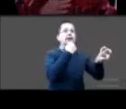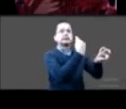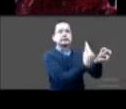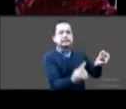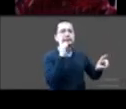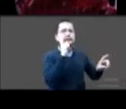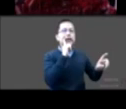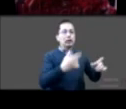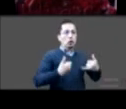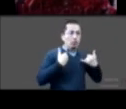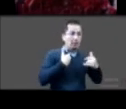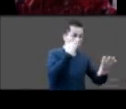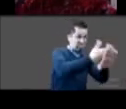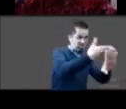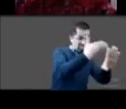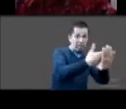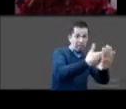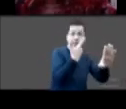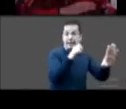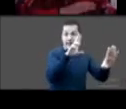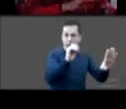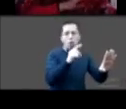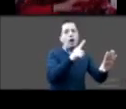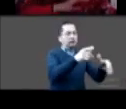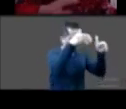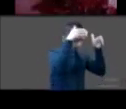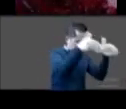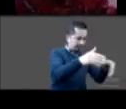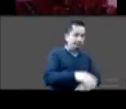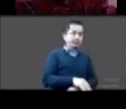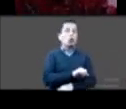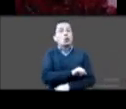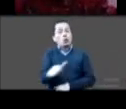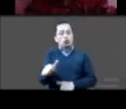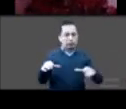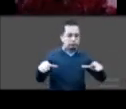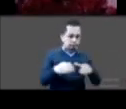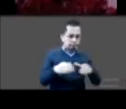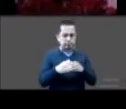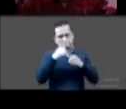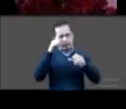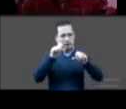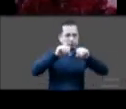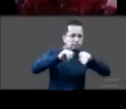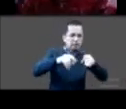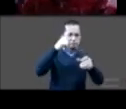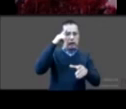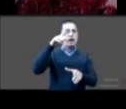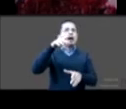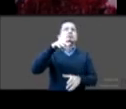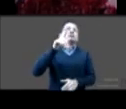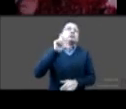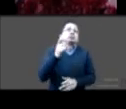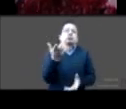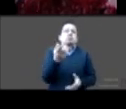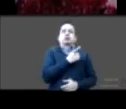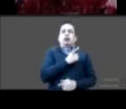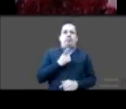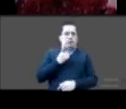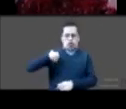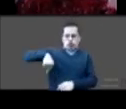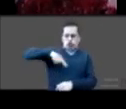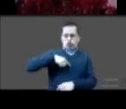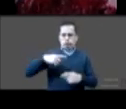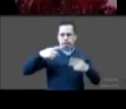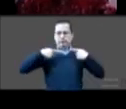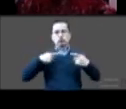en razón de género. Con independencia del deber que todas las personas servidoras públicas tenemos de orientar el actuar al